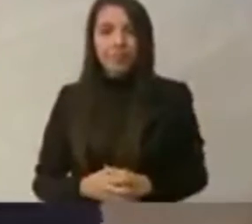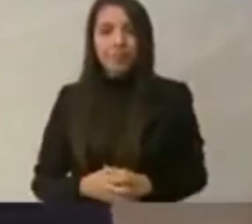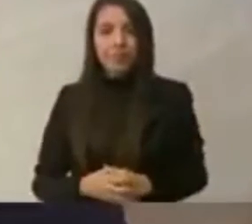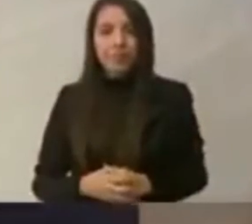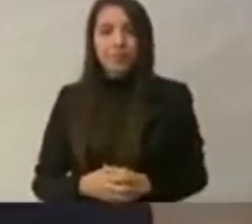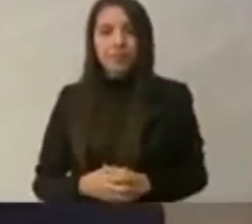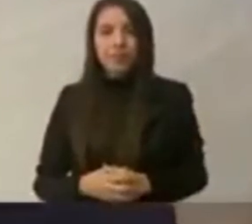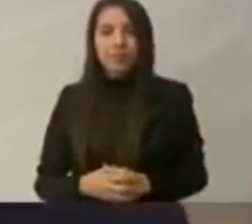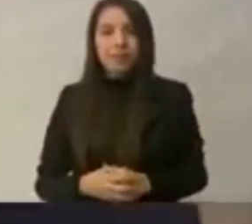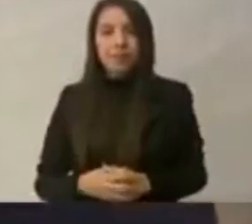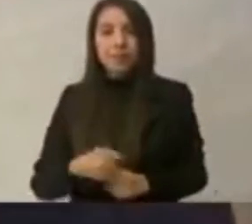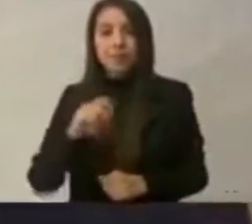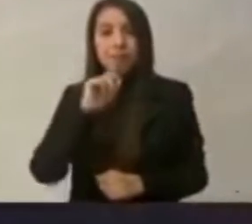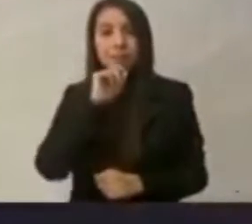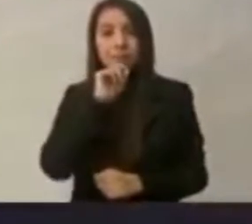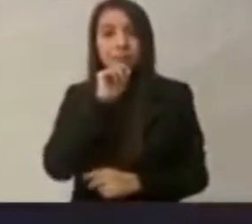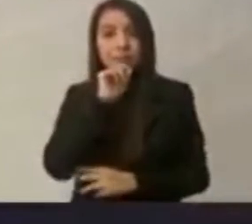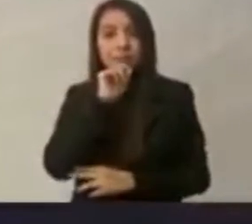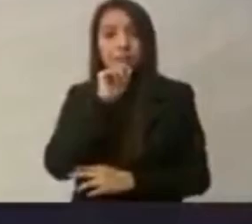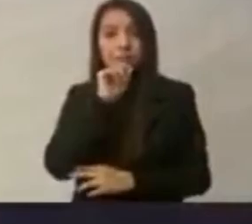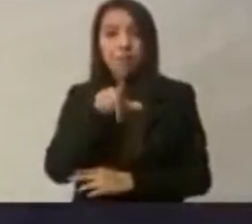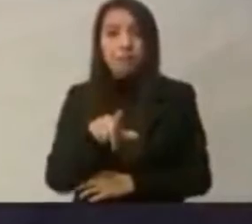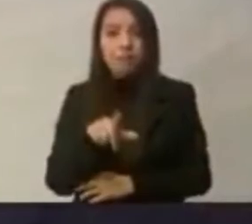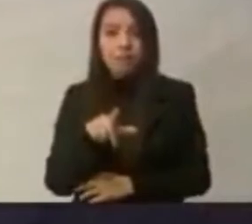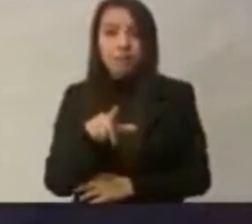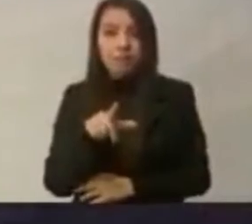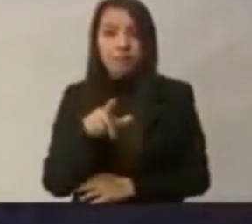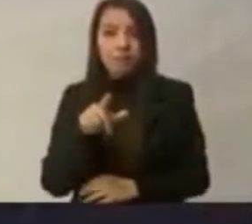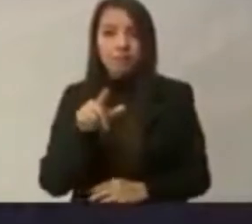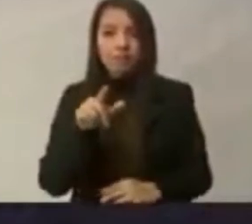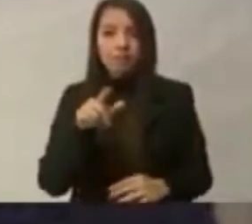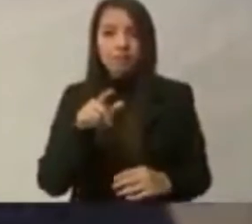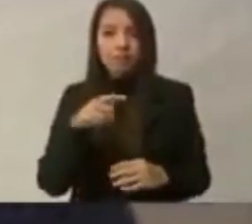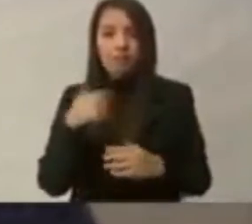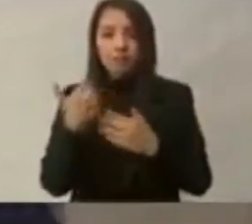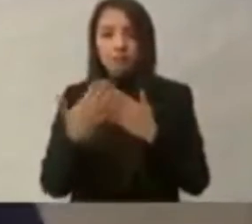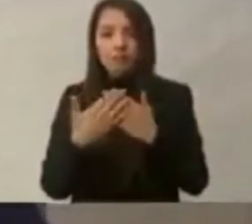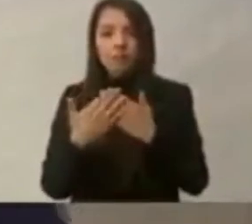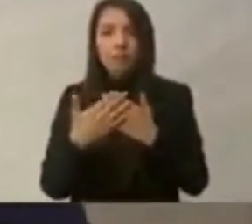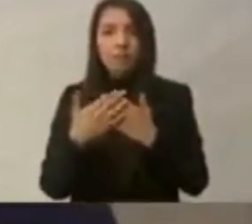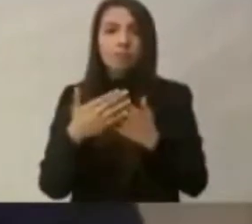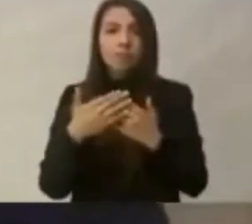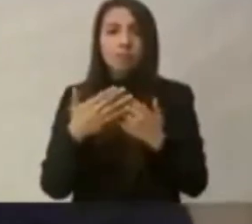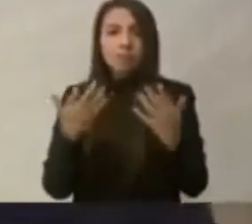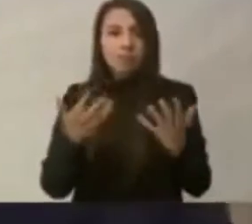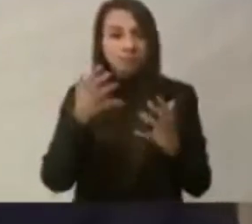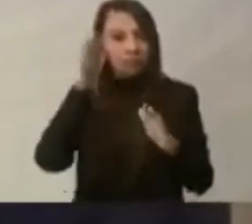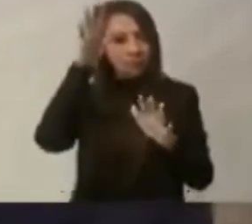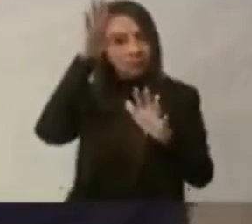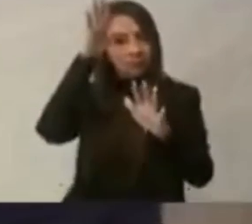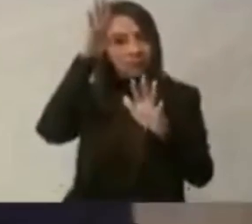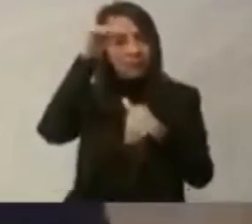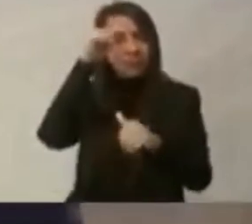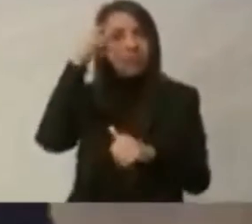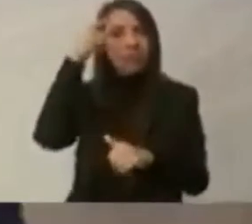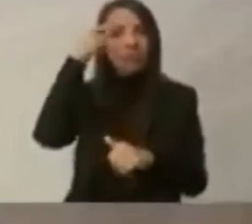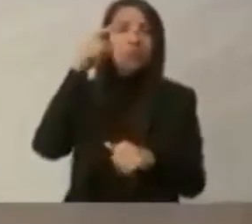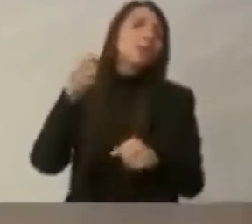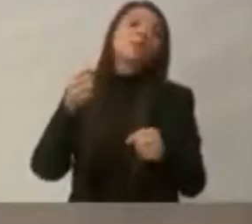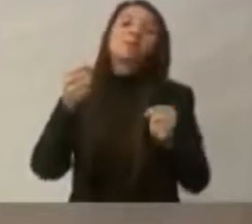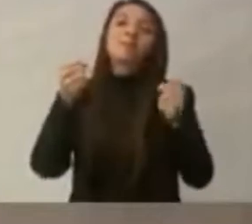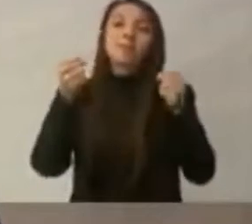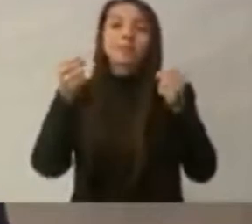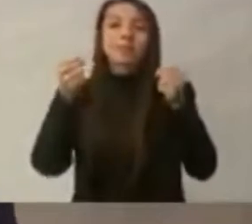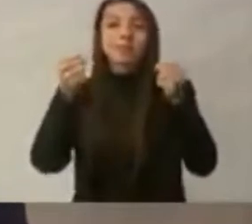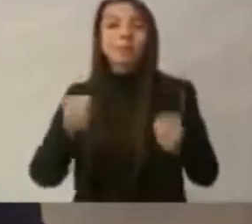a suscribir un acuerdo para garantizar la seguridad social a los